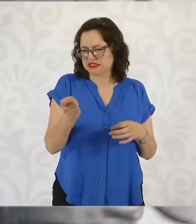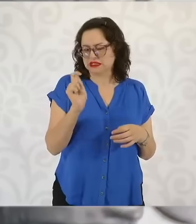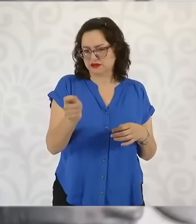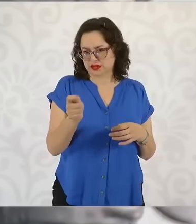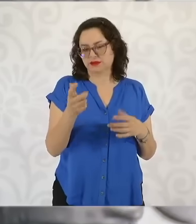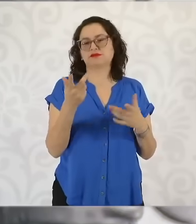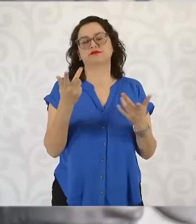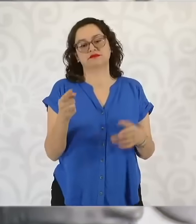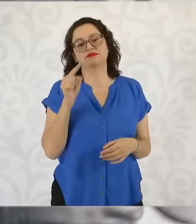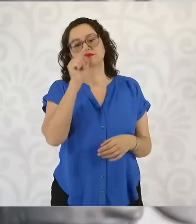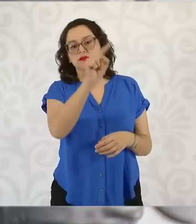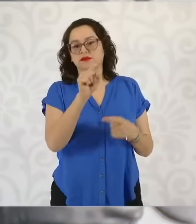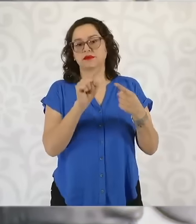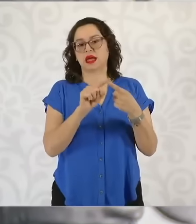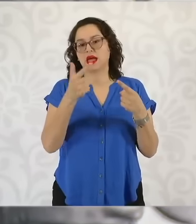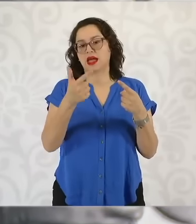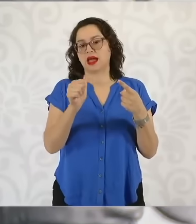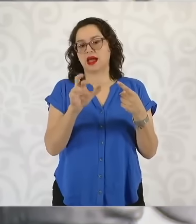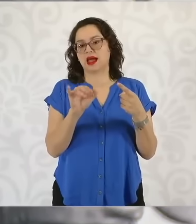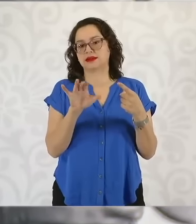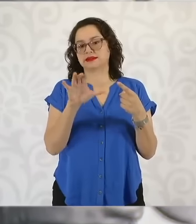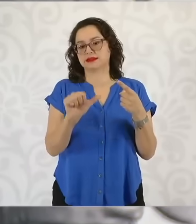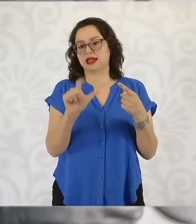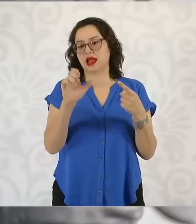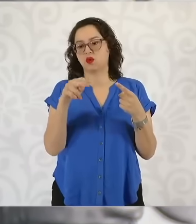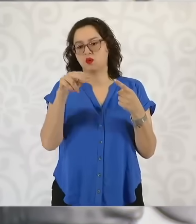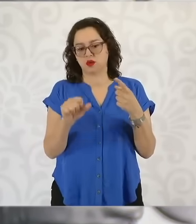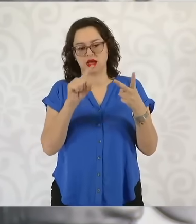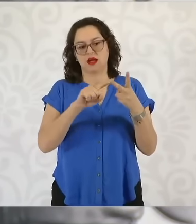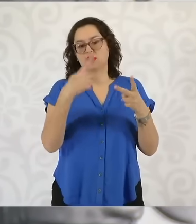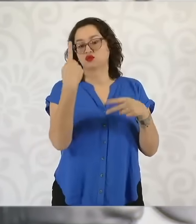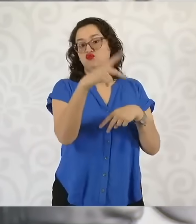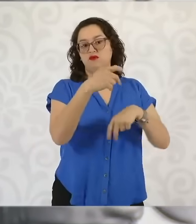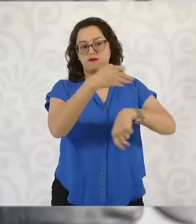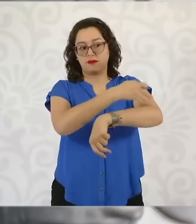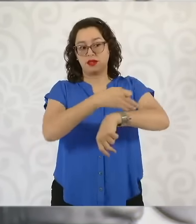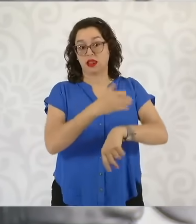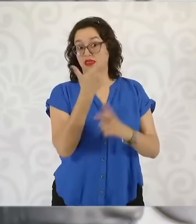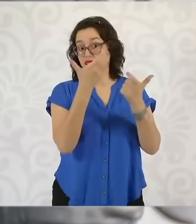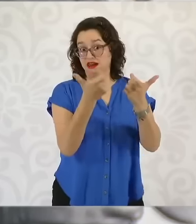García Luna y su familia devuelvan una cantidad muy importante de dinero.